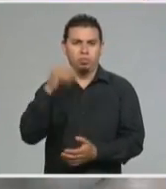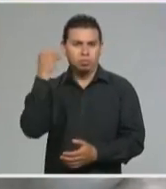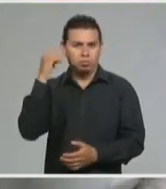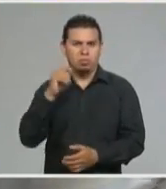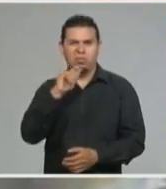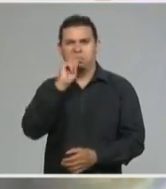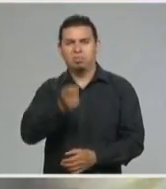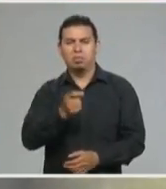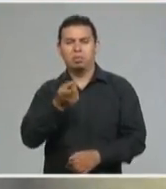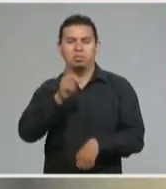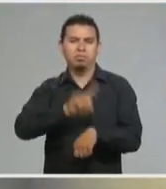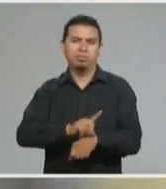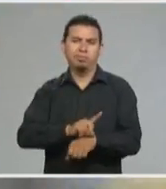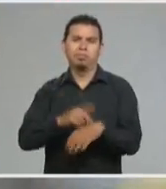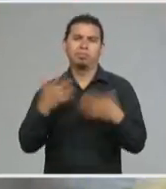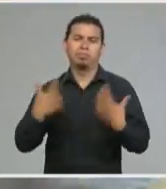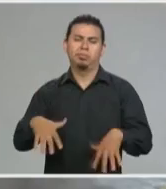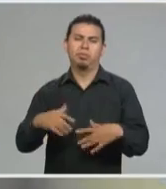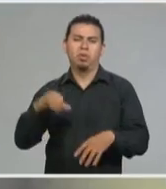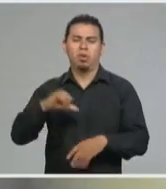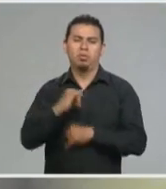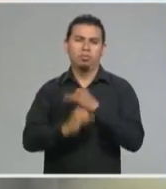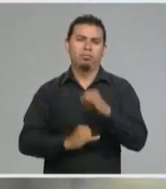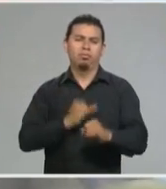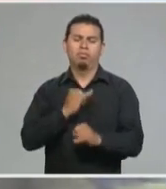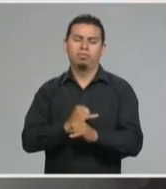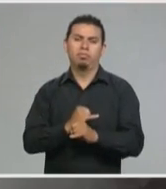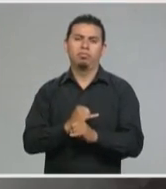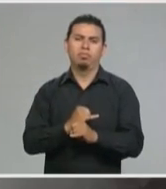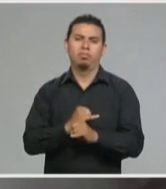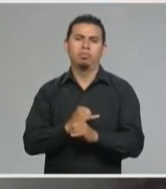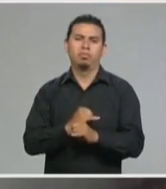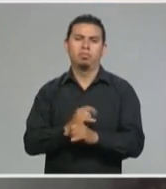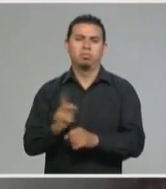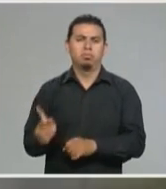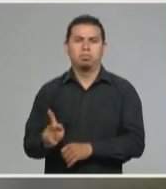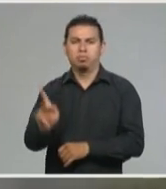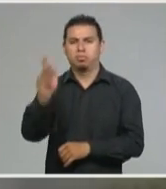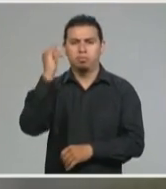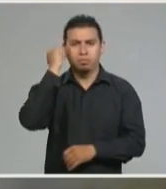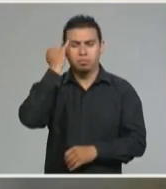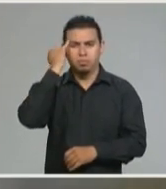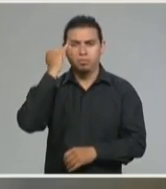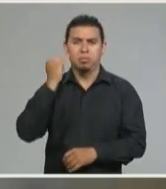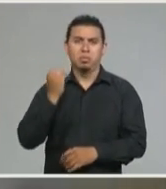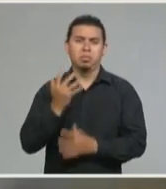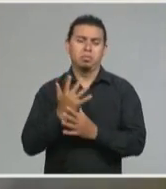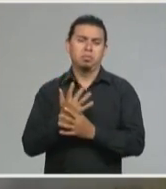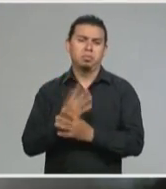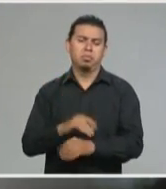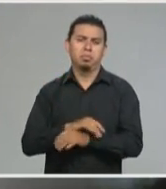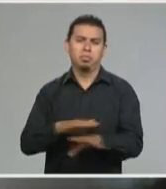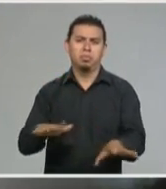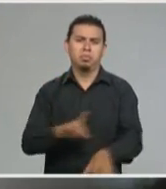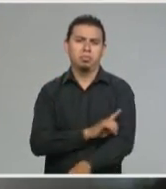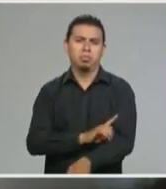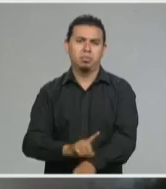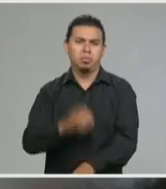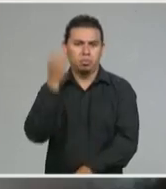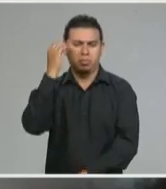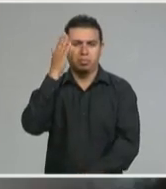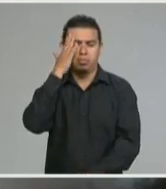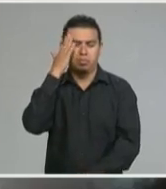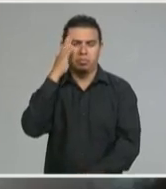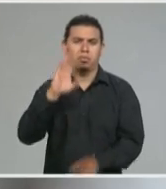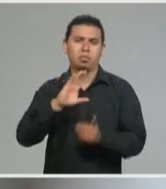Oaxaca para celebrar o conmemorar el Día Internacional de los Pueblos Indígenas. Esto lo dio a conocer el delegado en Oaxaca de la